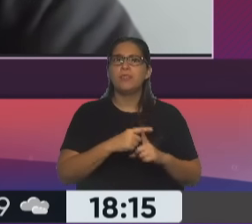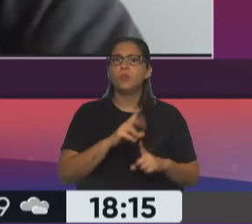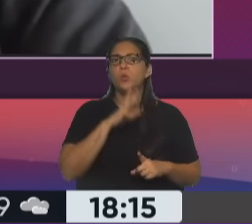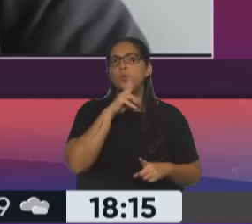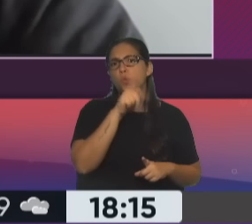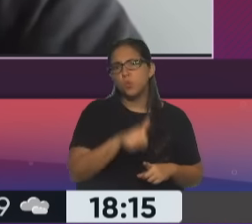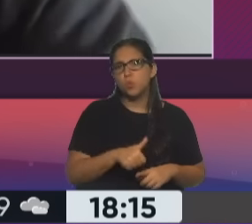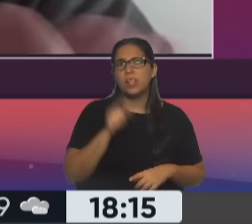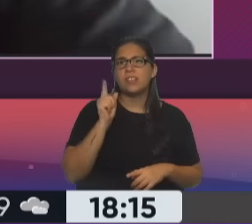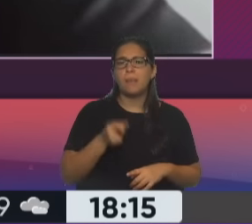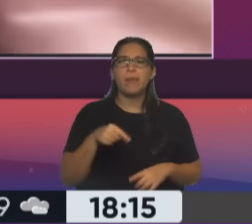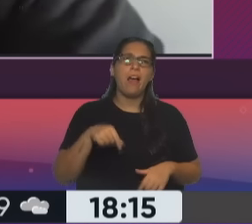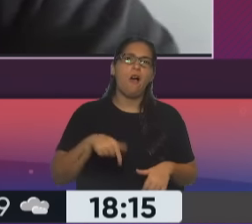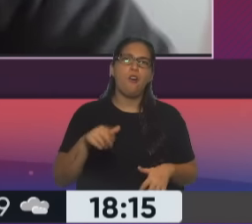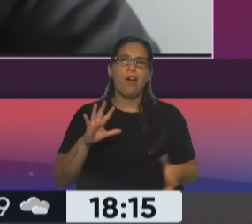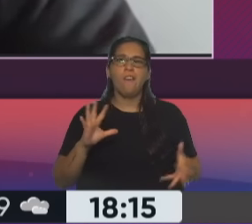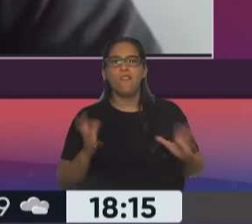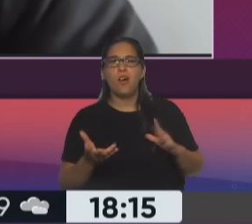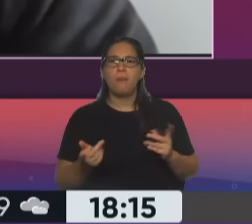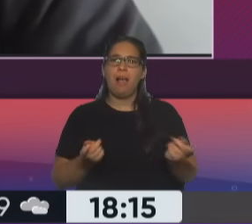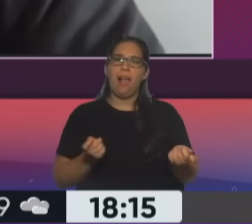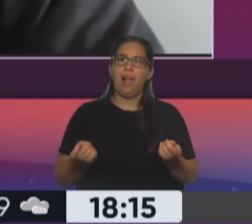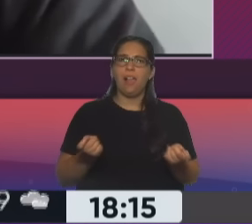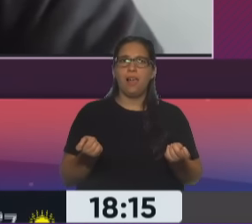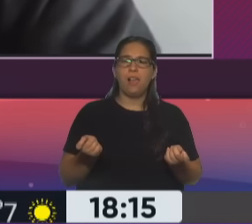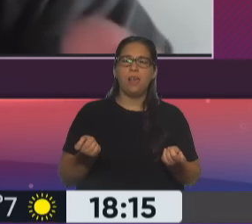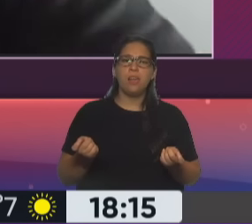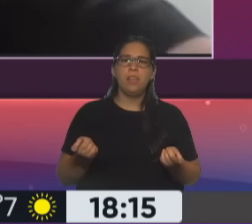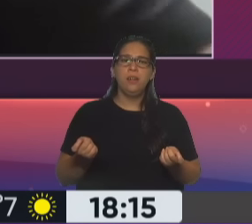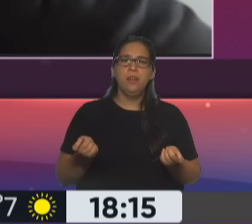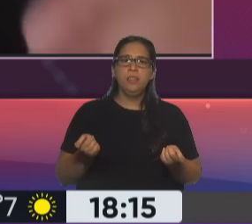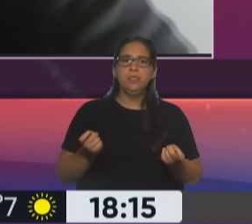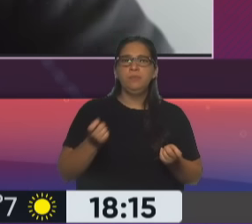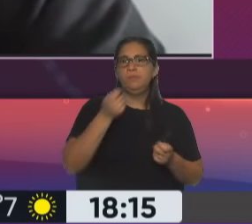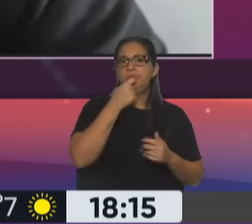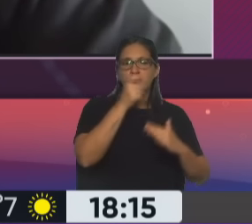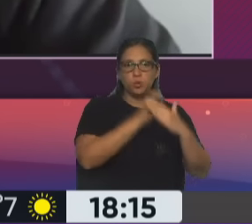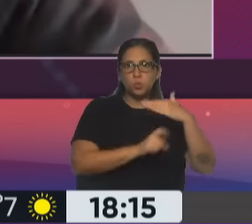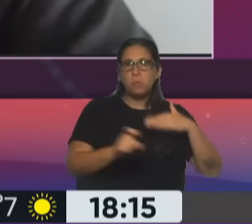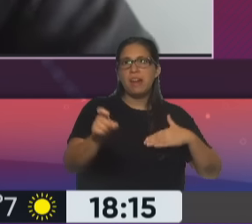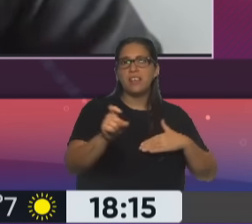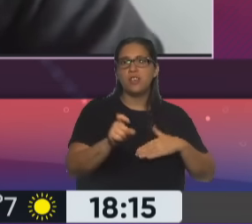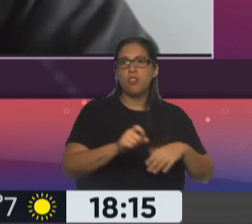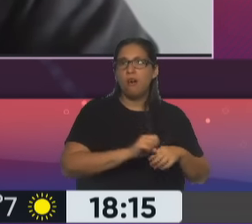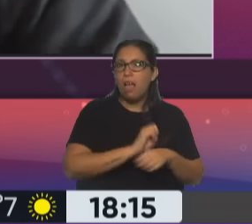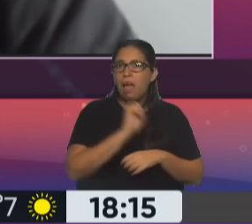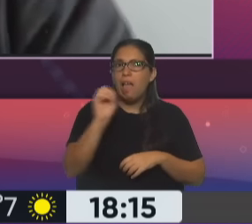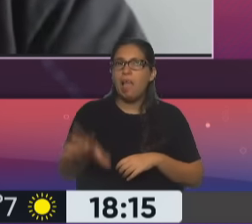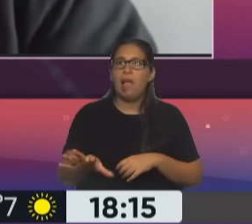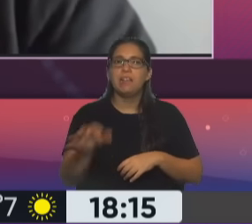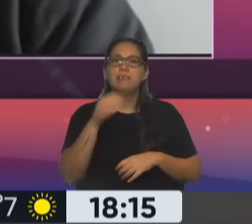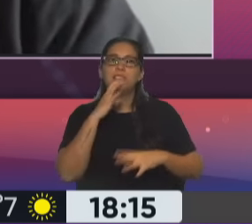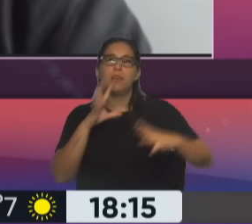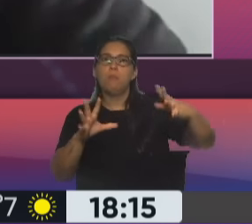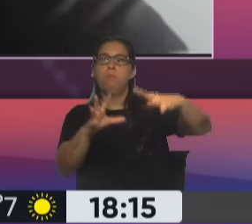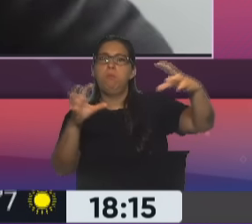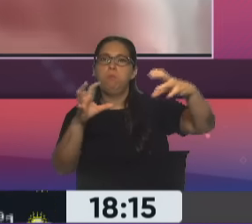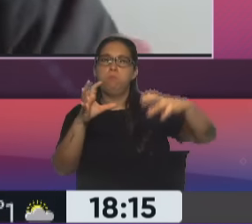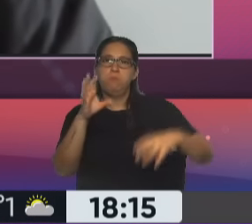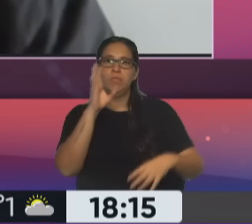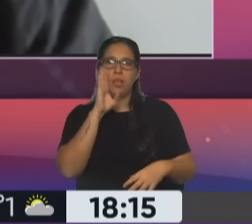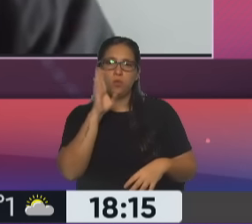hace apoyo retórico y quizás envío de submarinos nucleares y demás en caso de tensiones con los Estados Unidos, ya sea sobre la